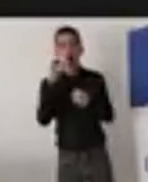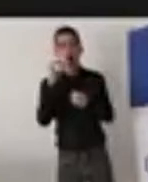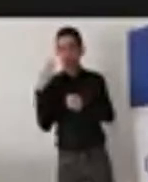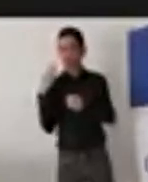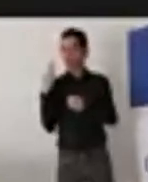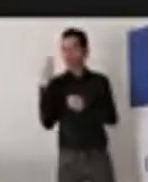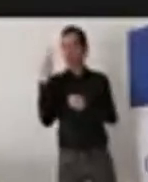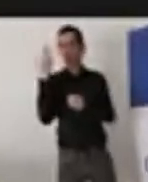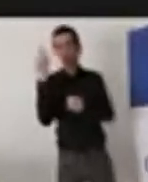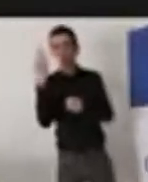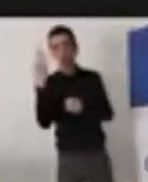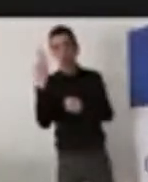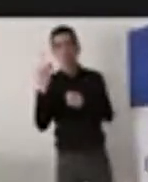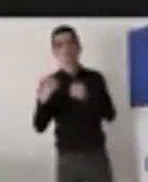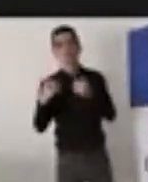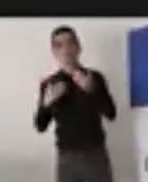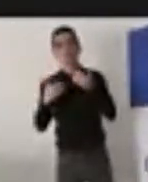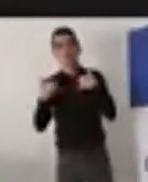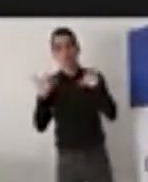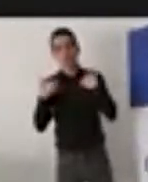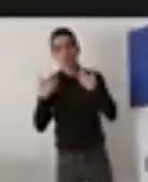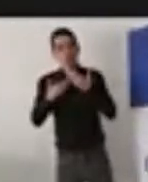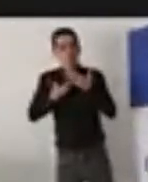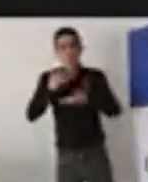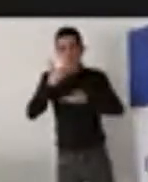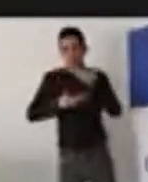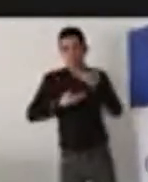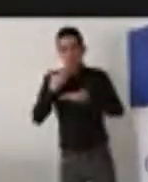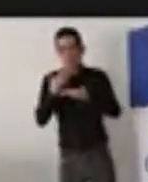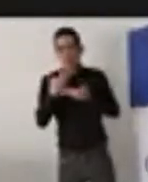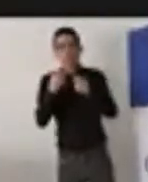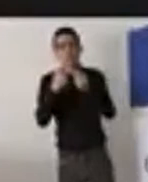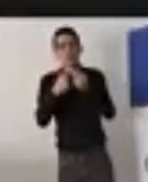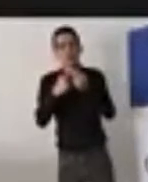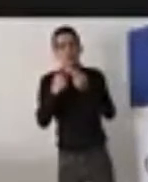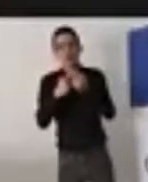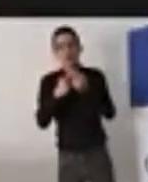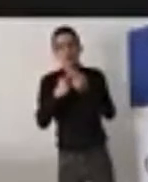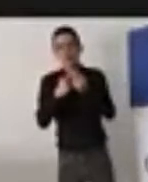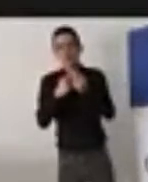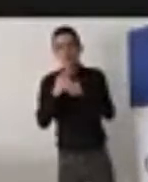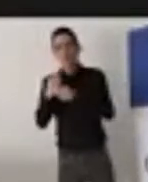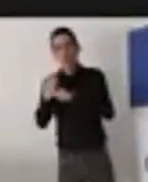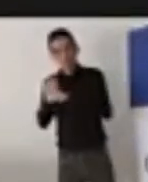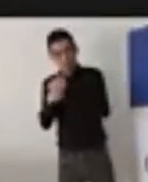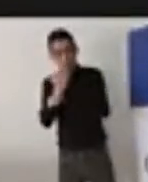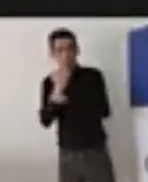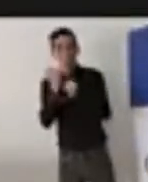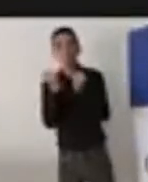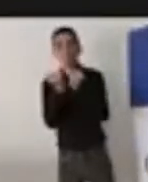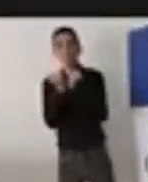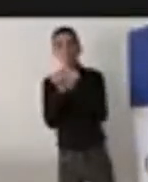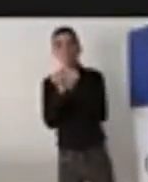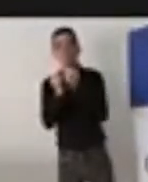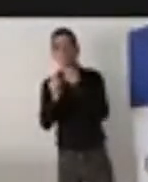distintos órdenes locales y nacionales. Es decir, en nuestro país tenemos una figura que a partir de este año, ojalá, va a empezar a funcionar, la pandemia